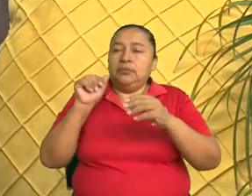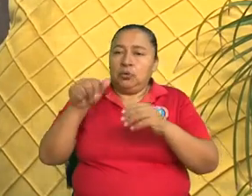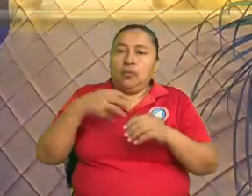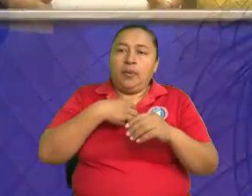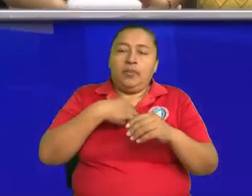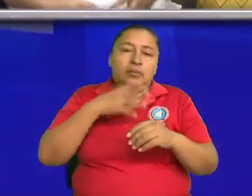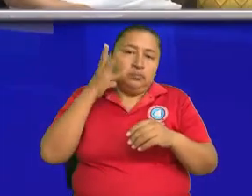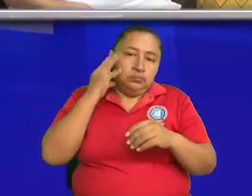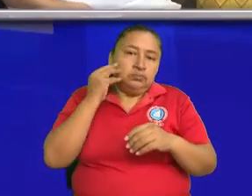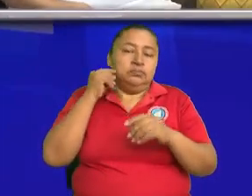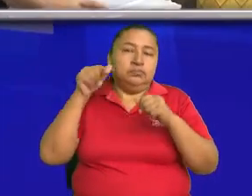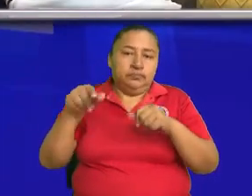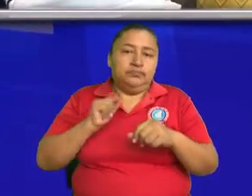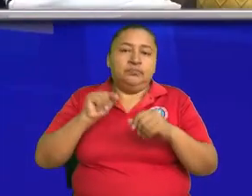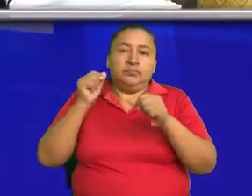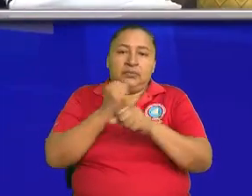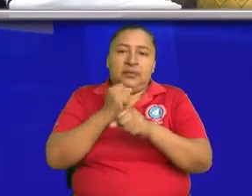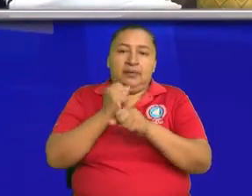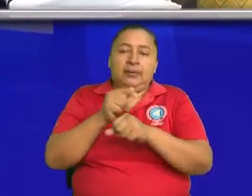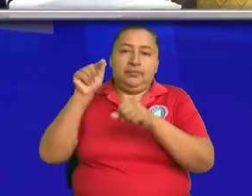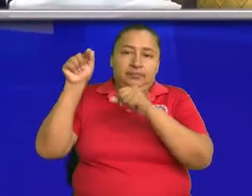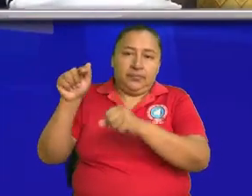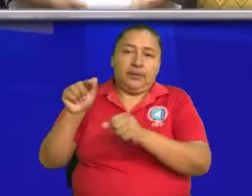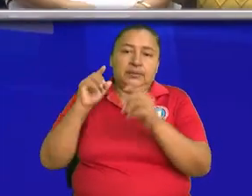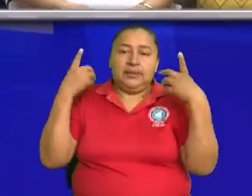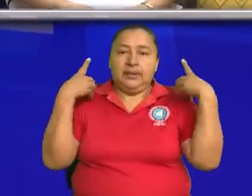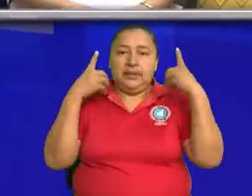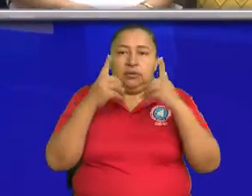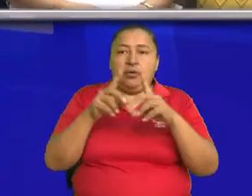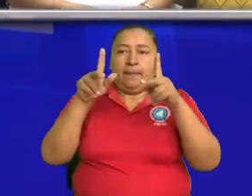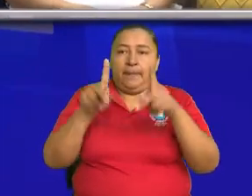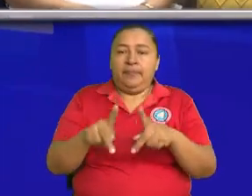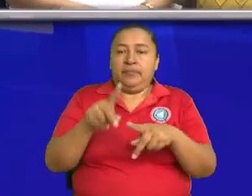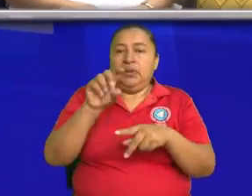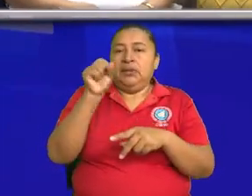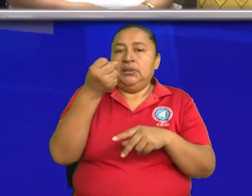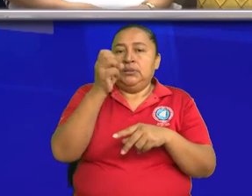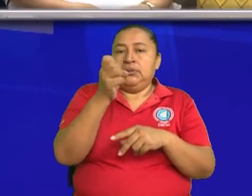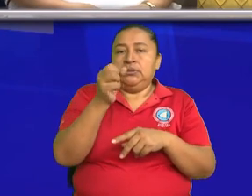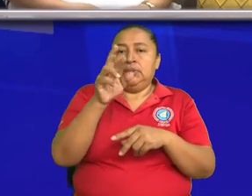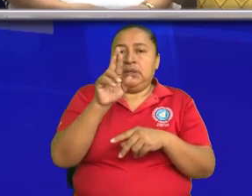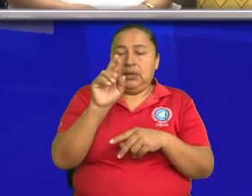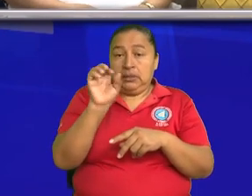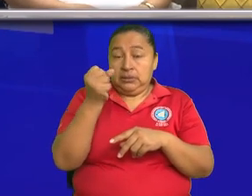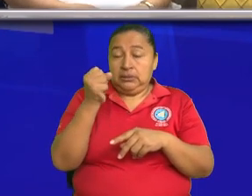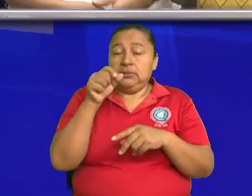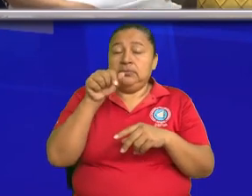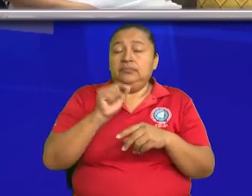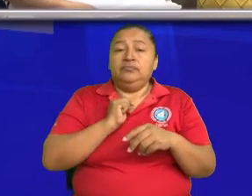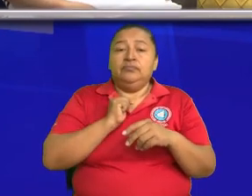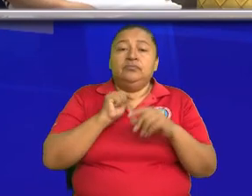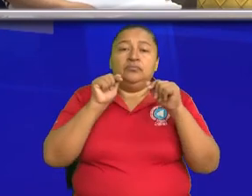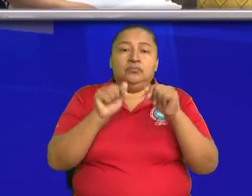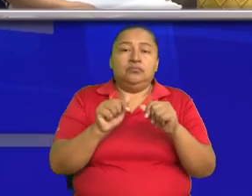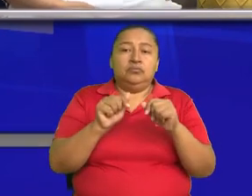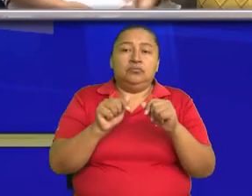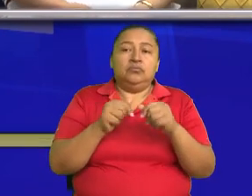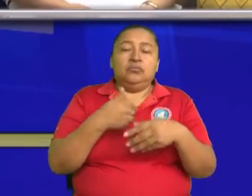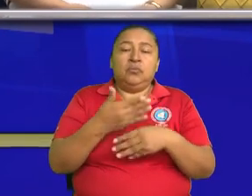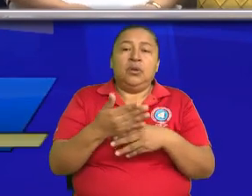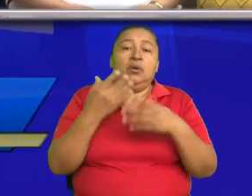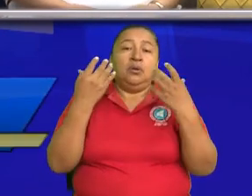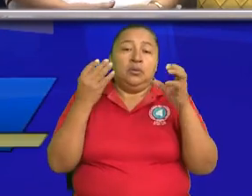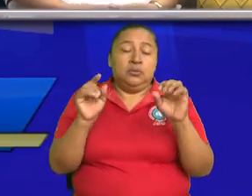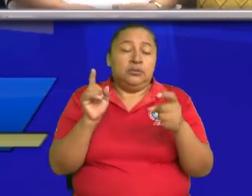muy calificados que están trabajando en esa dirección que se llama Sistema de Articulación de la Costa Caribe Norte y Sur. Esa es una de las